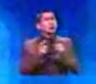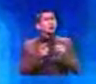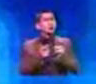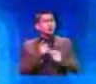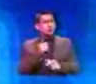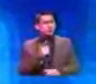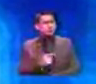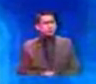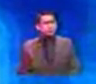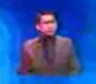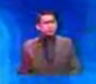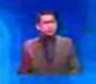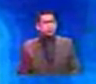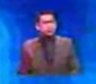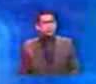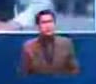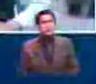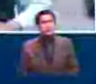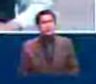250.